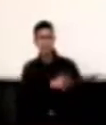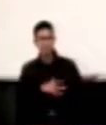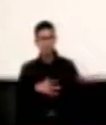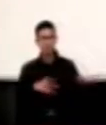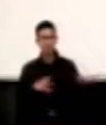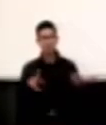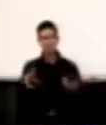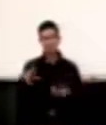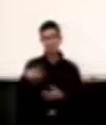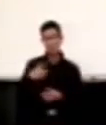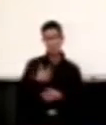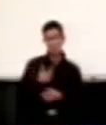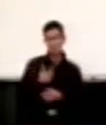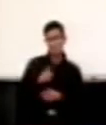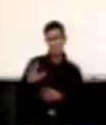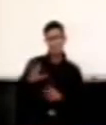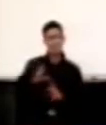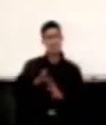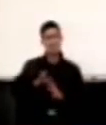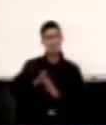ellos, cambien el sentido